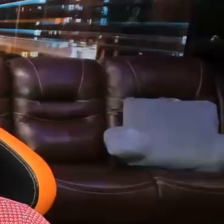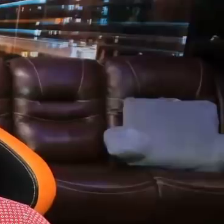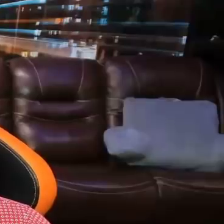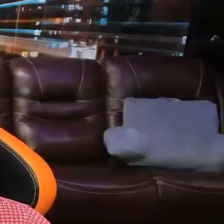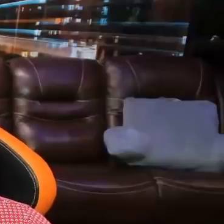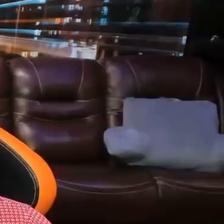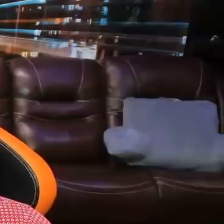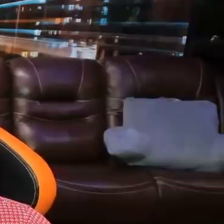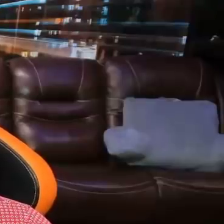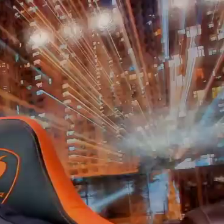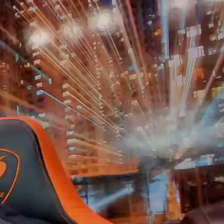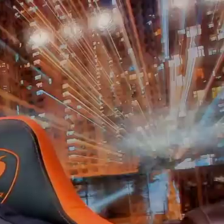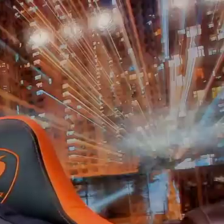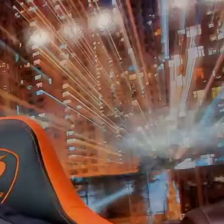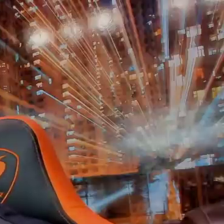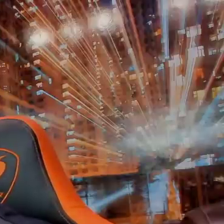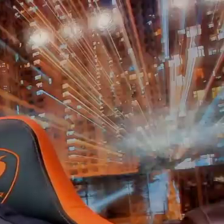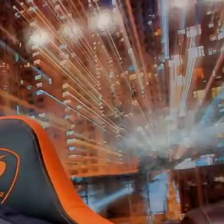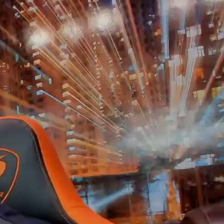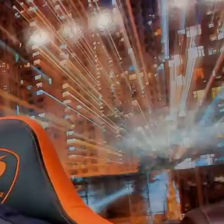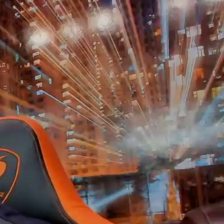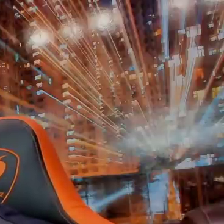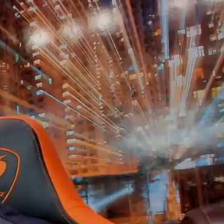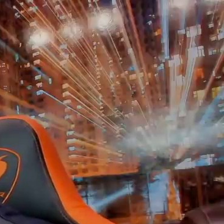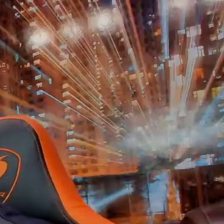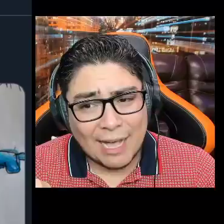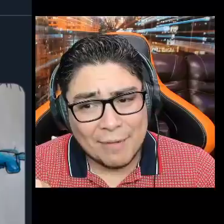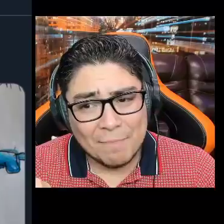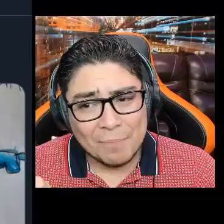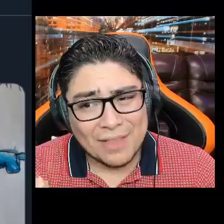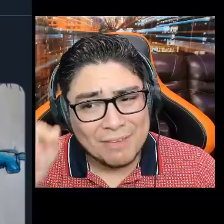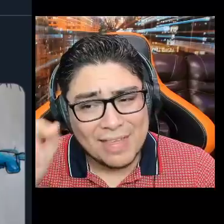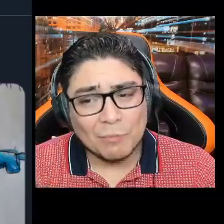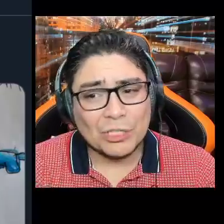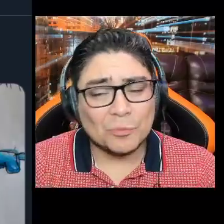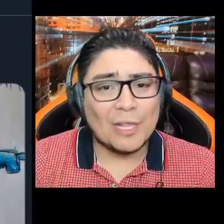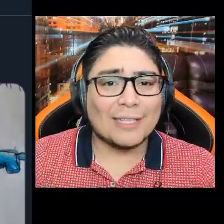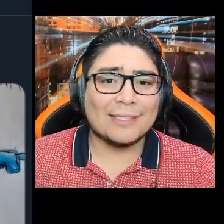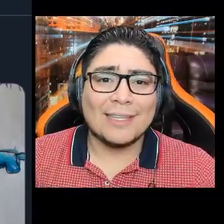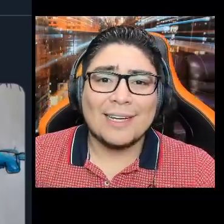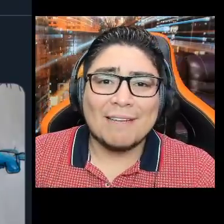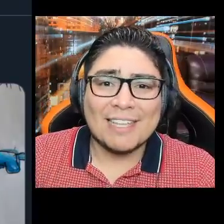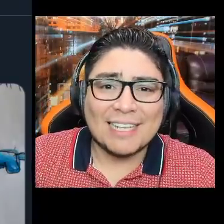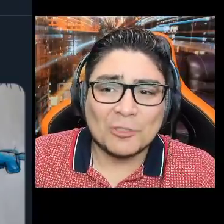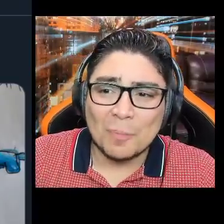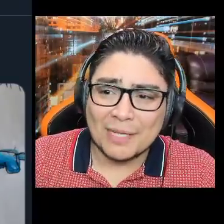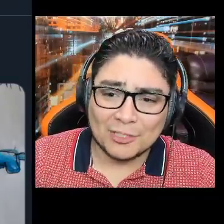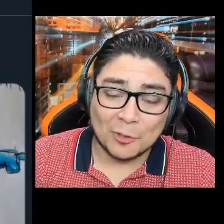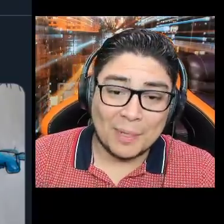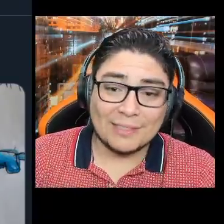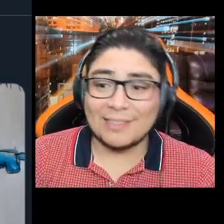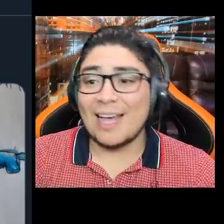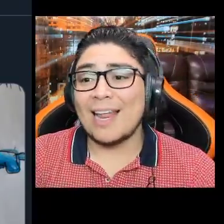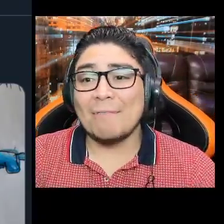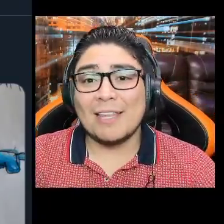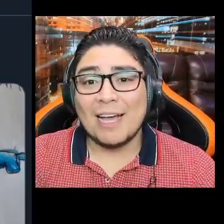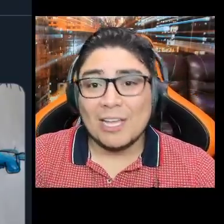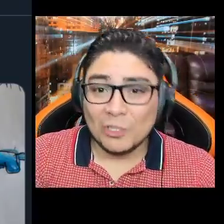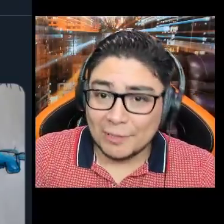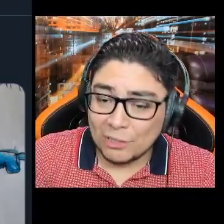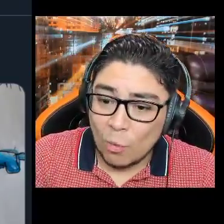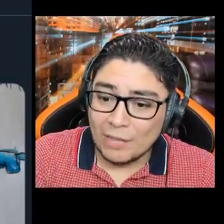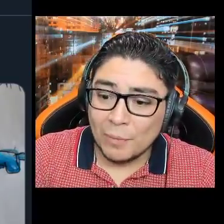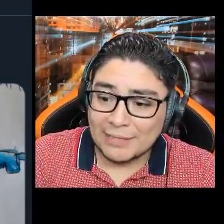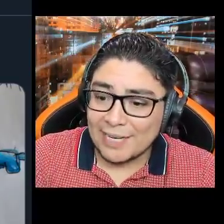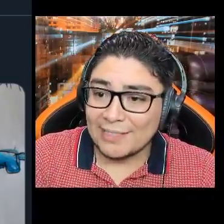como focos de infección están bien locos señores uno nunca sabe la vida da muchas vueltas la vida te da sorpresas sorpresas te da la vida